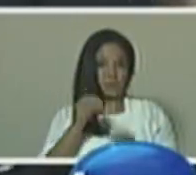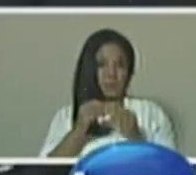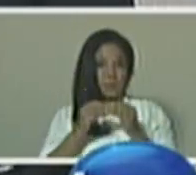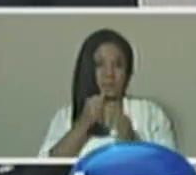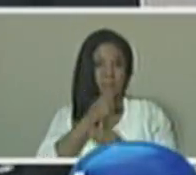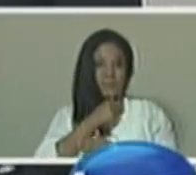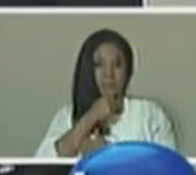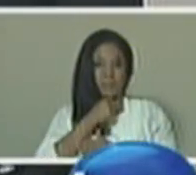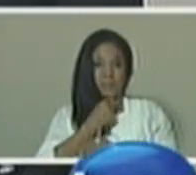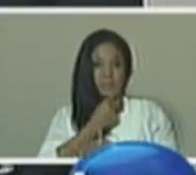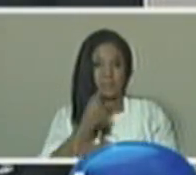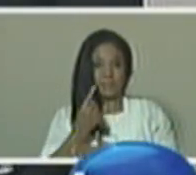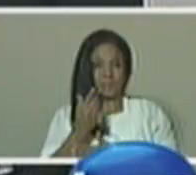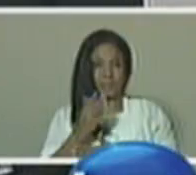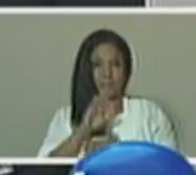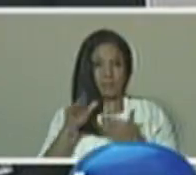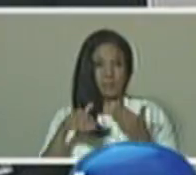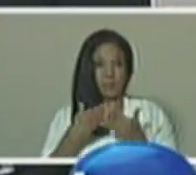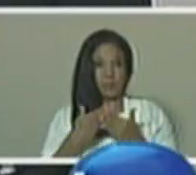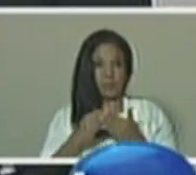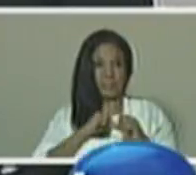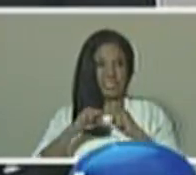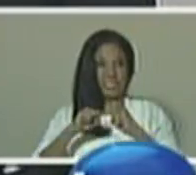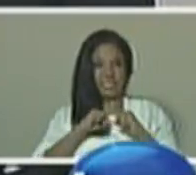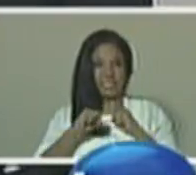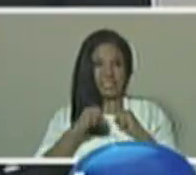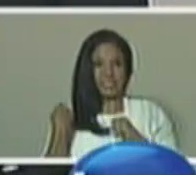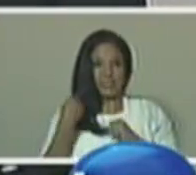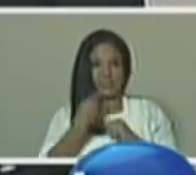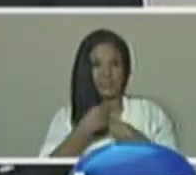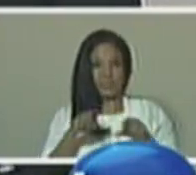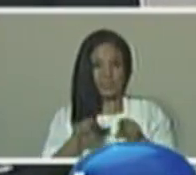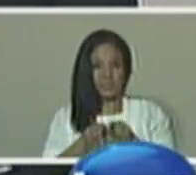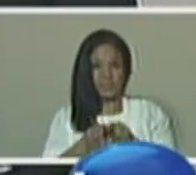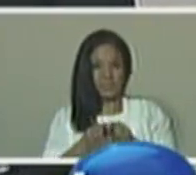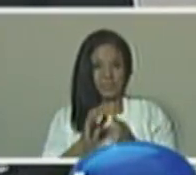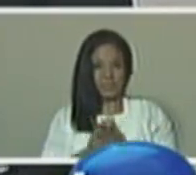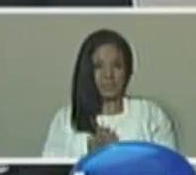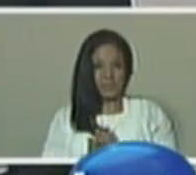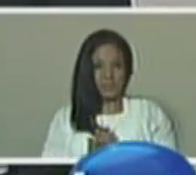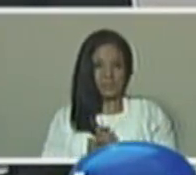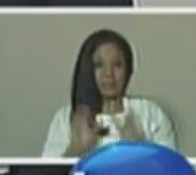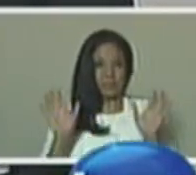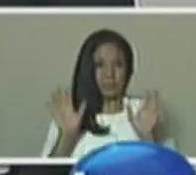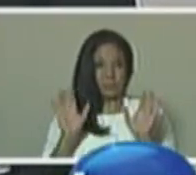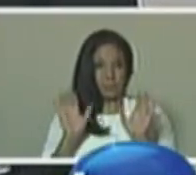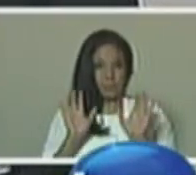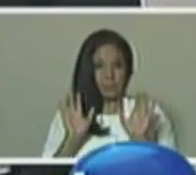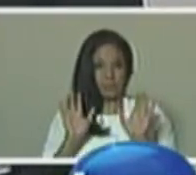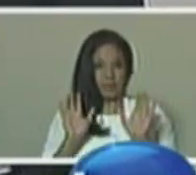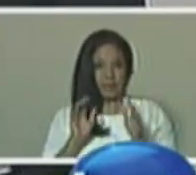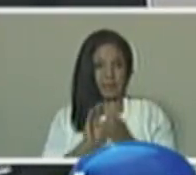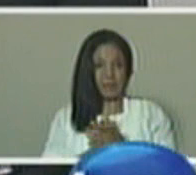paciencia. Yo sé que las barras están desesperadas, nosotros también, pero están todavía